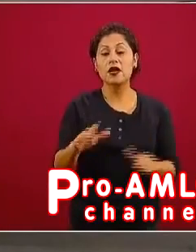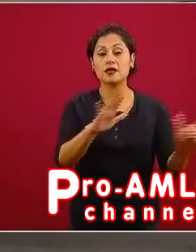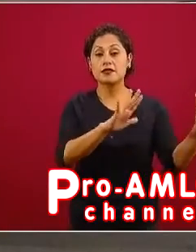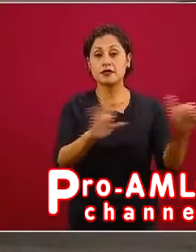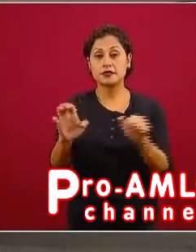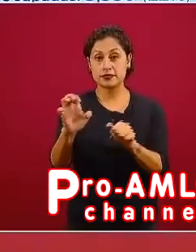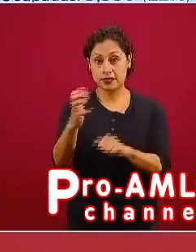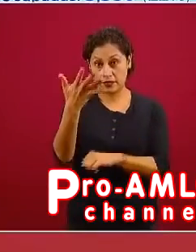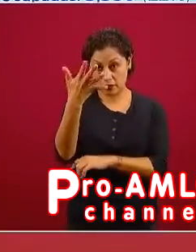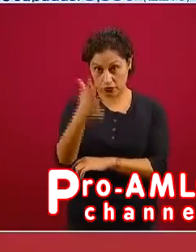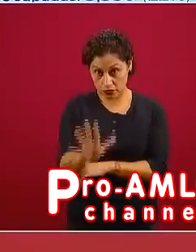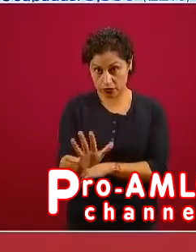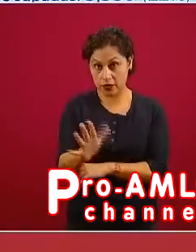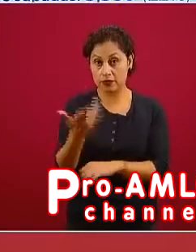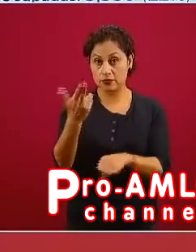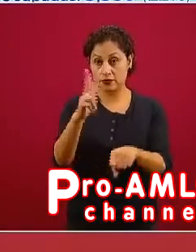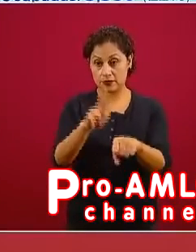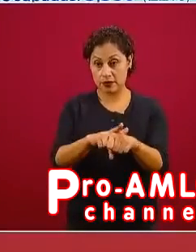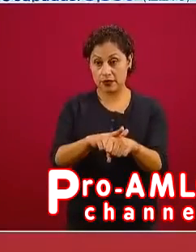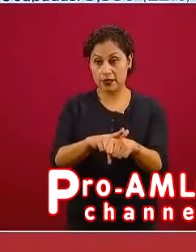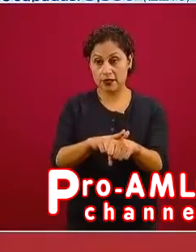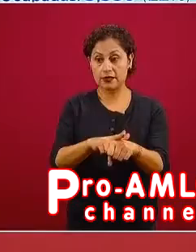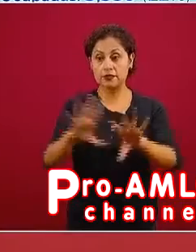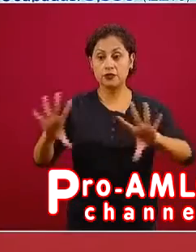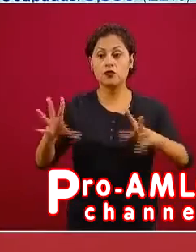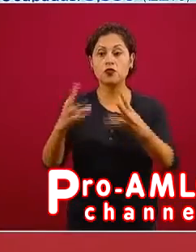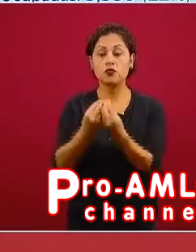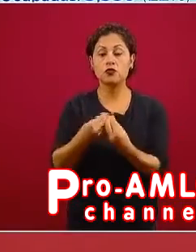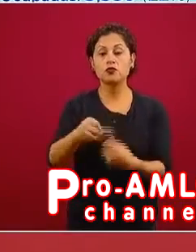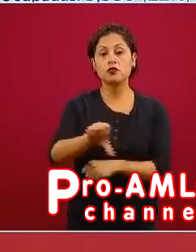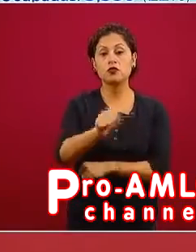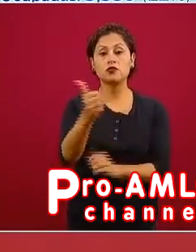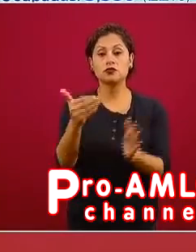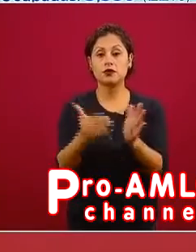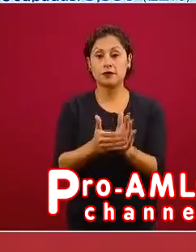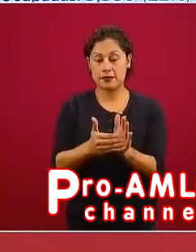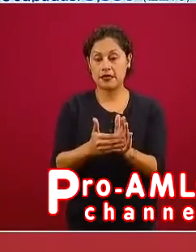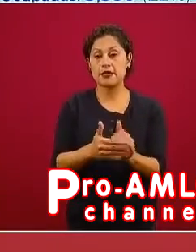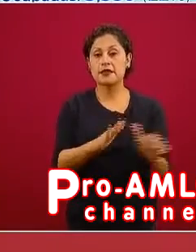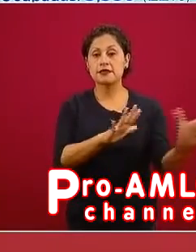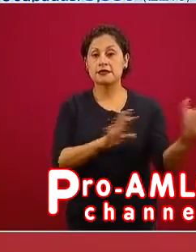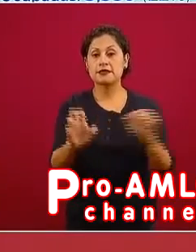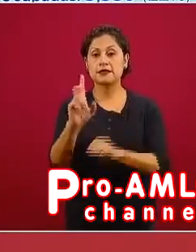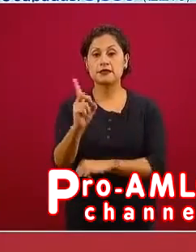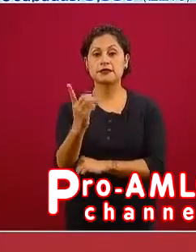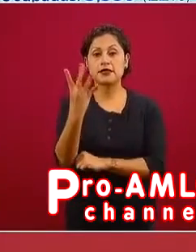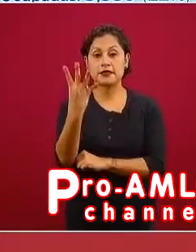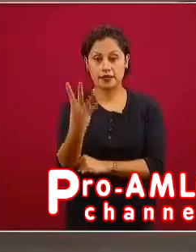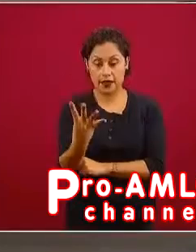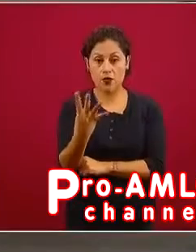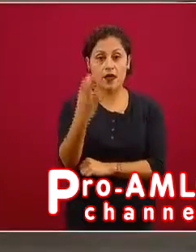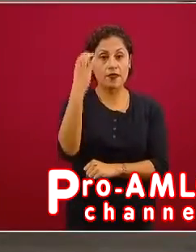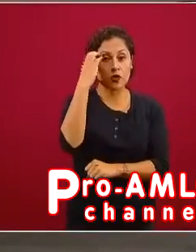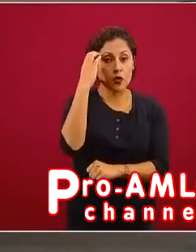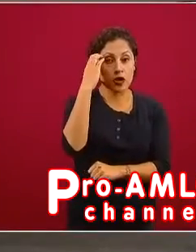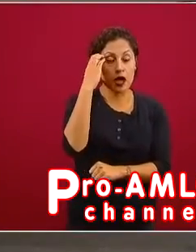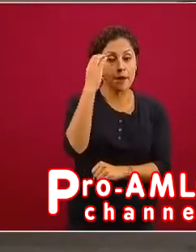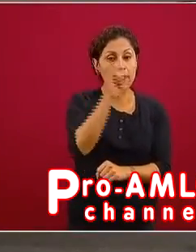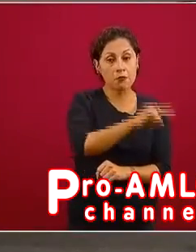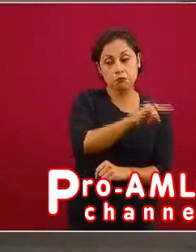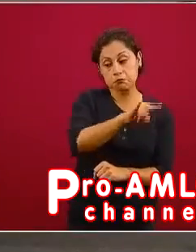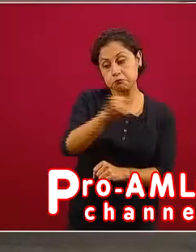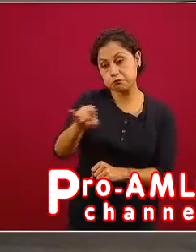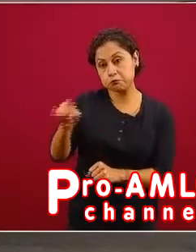hospitales, nos da un total de 11.634 camas. Camas COVID, camas